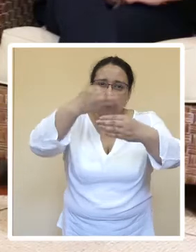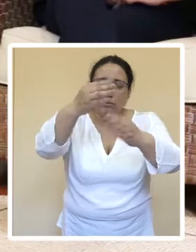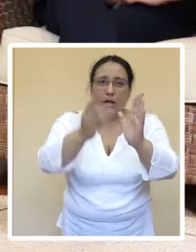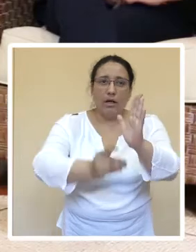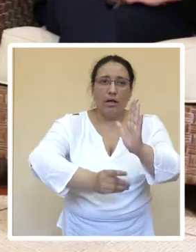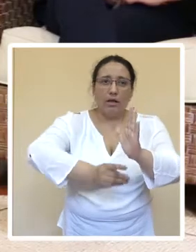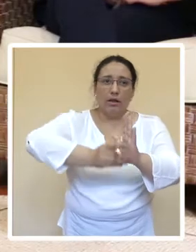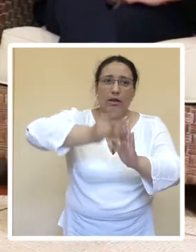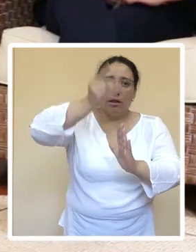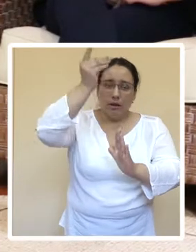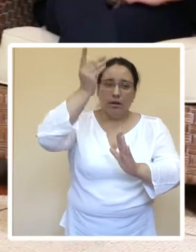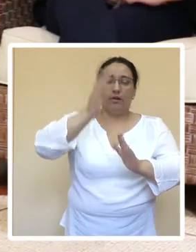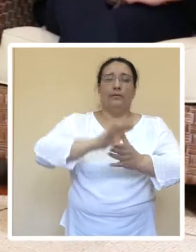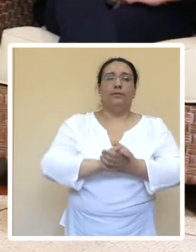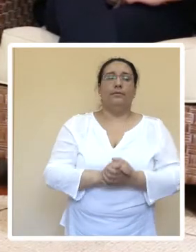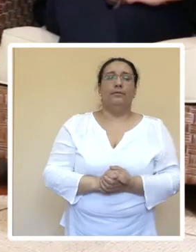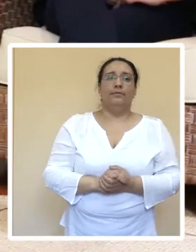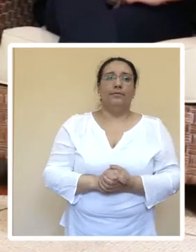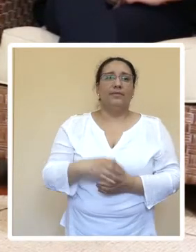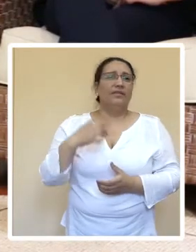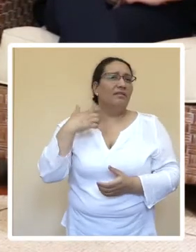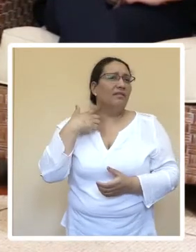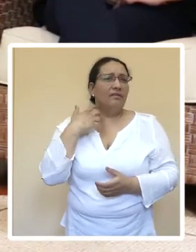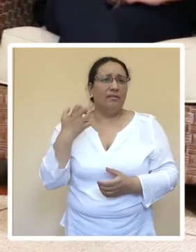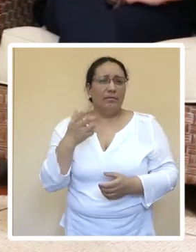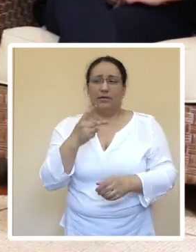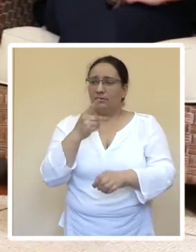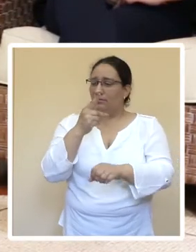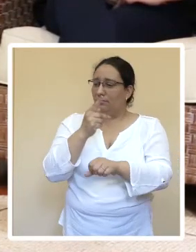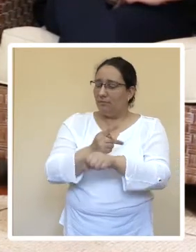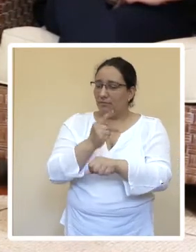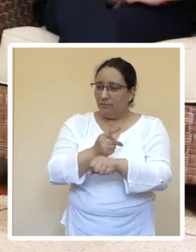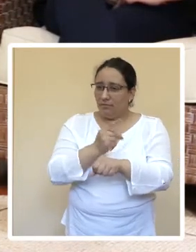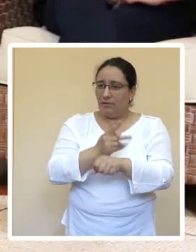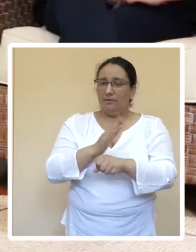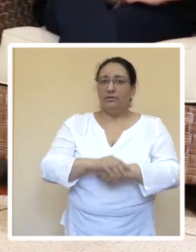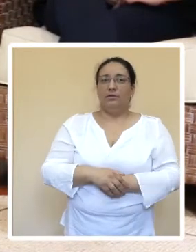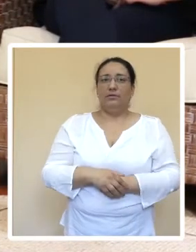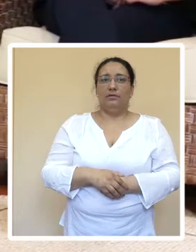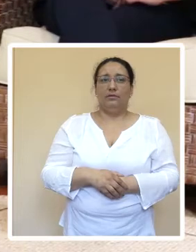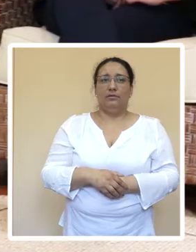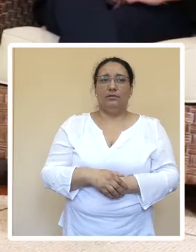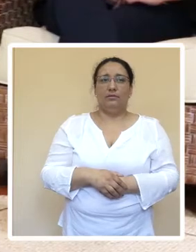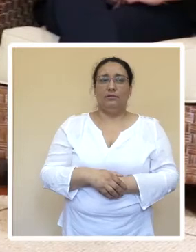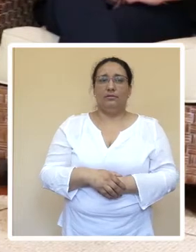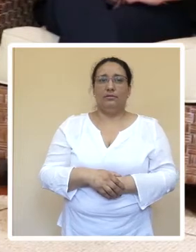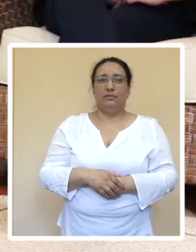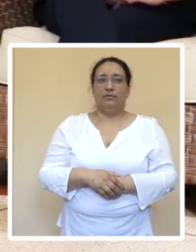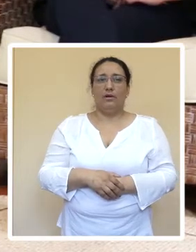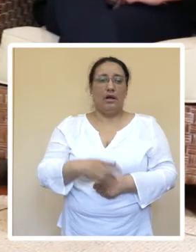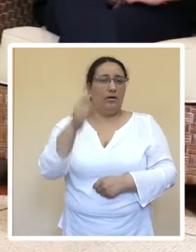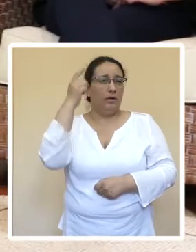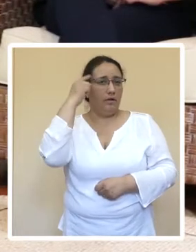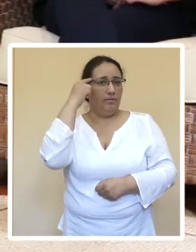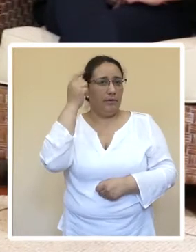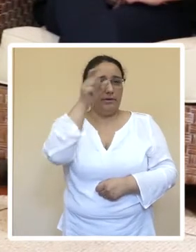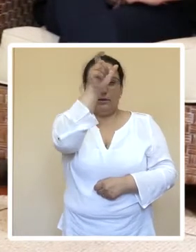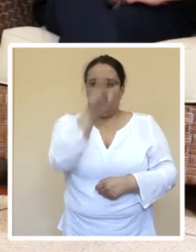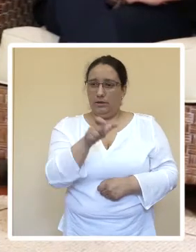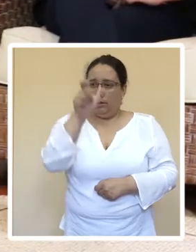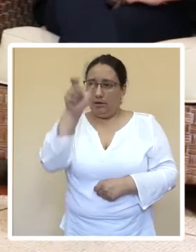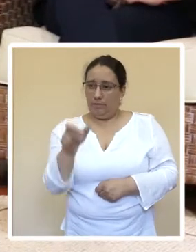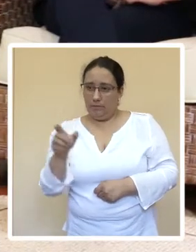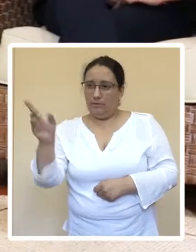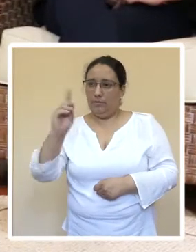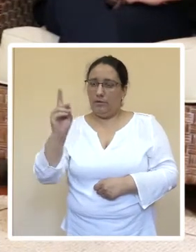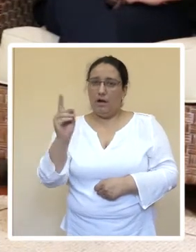tema de expectativa. Uh-huh. Ahora, ¿qué pasa, Bárbara, respecto a la mirada que tiene la persona con discapacidad